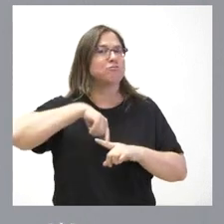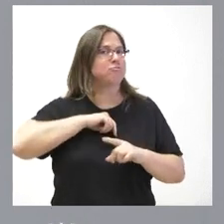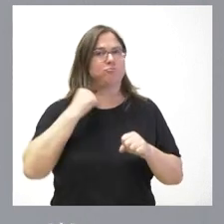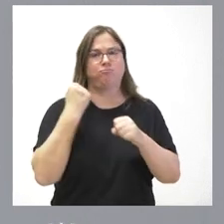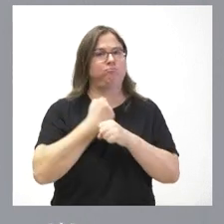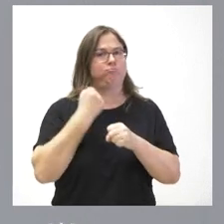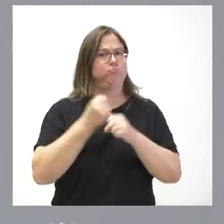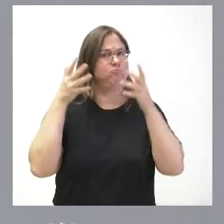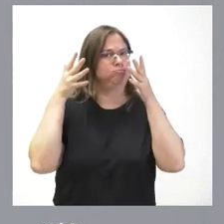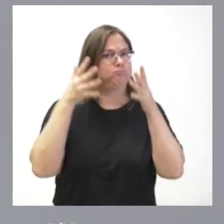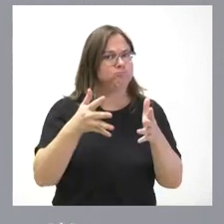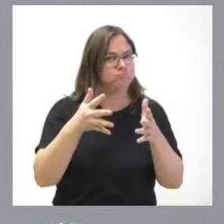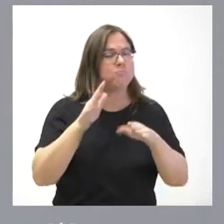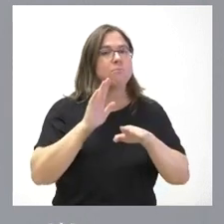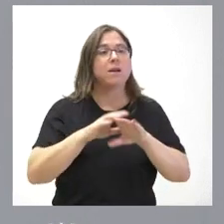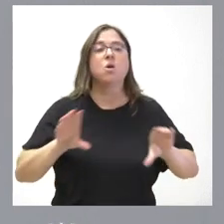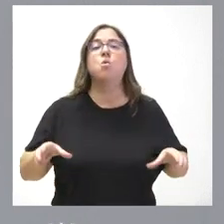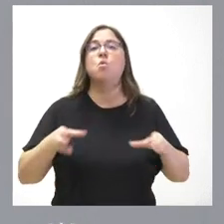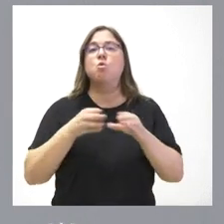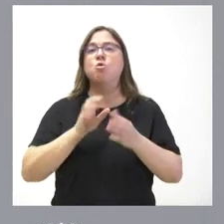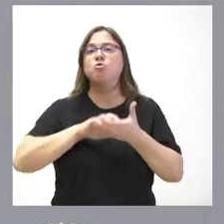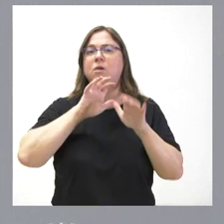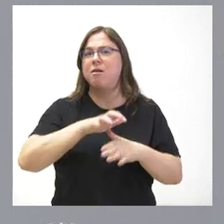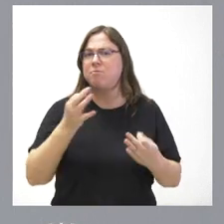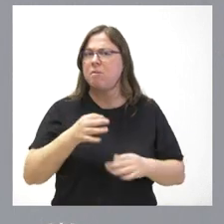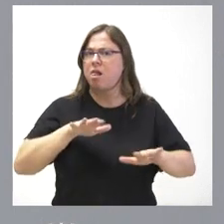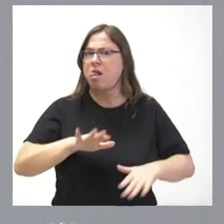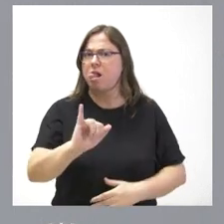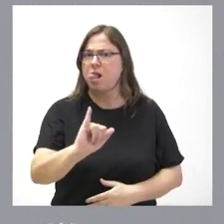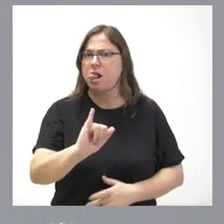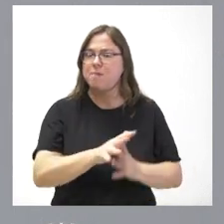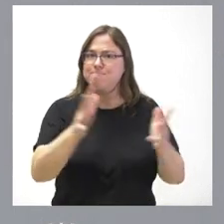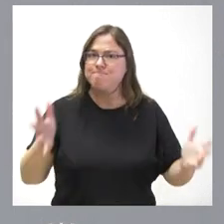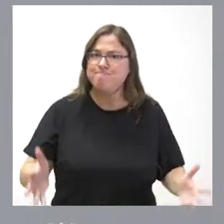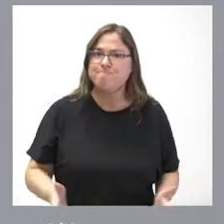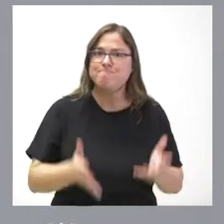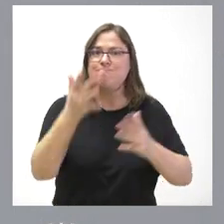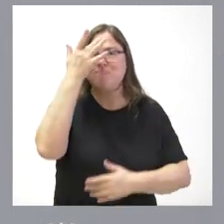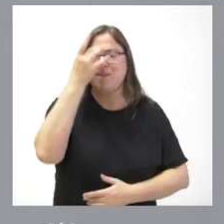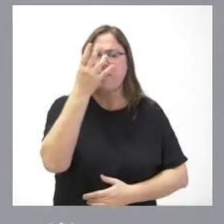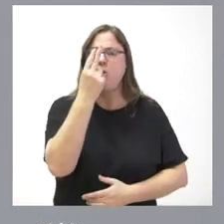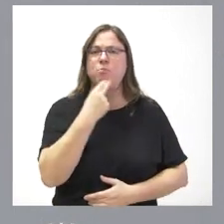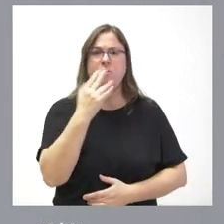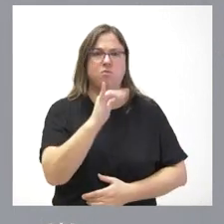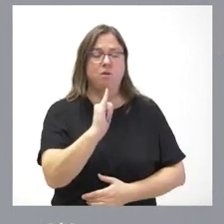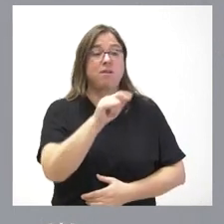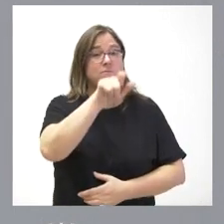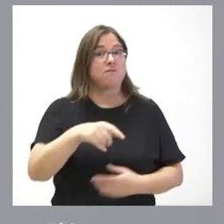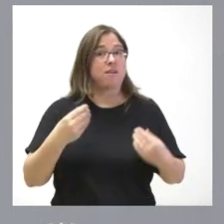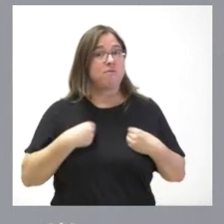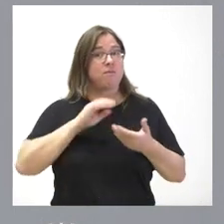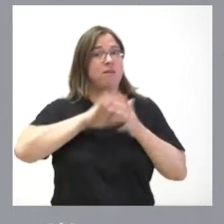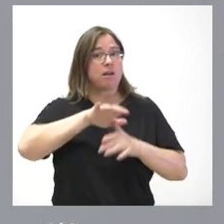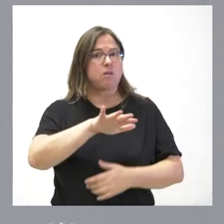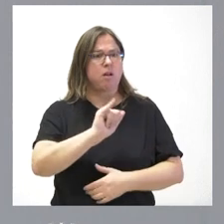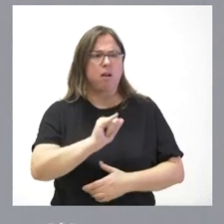muy intensamente la junta de Castilla de León va a estar impulsando las iniciativas a las que nos hemos comprometido los ciudadanos de Castilla de León pueden contar